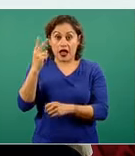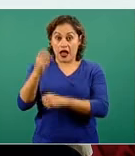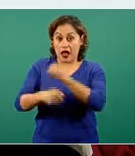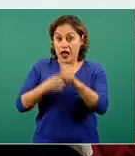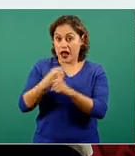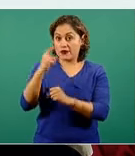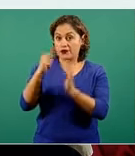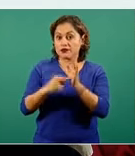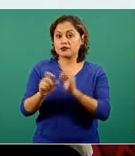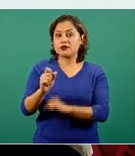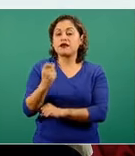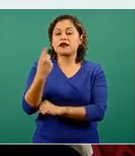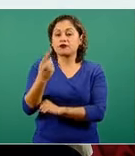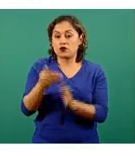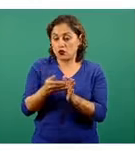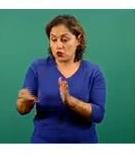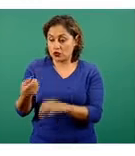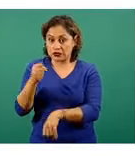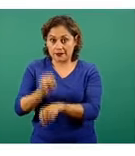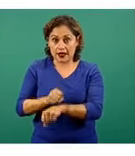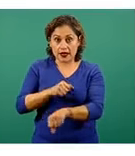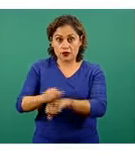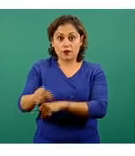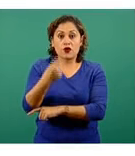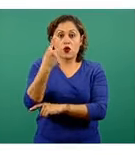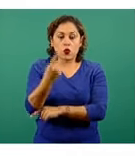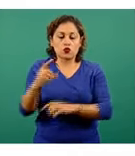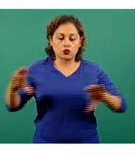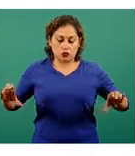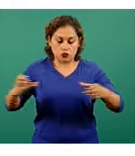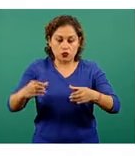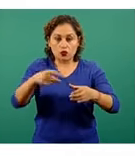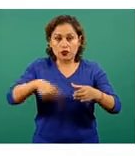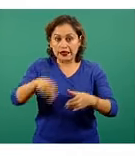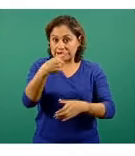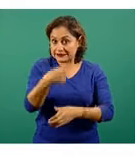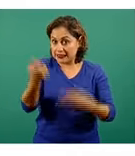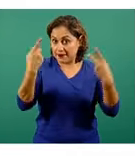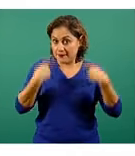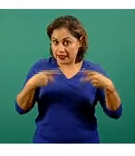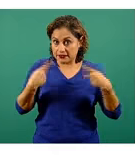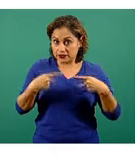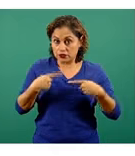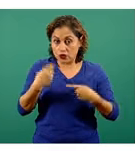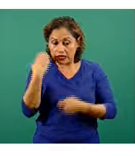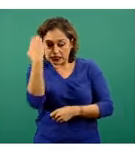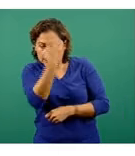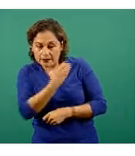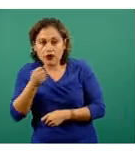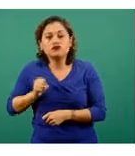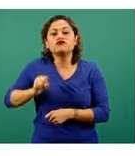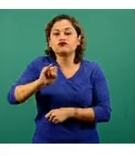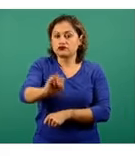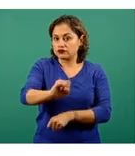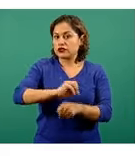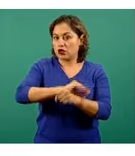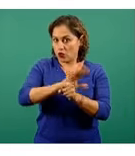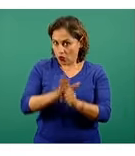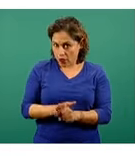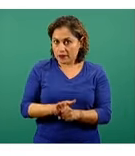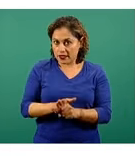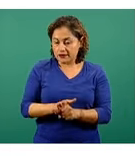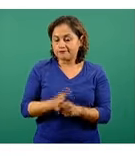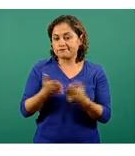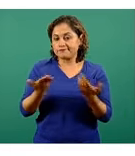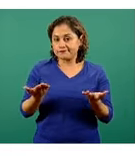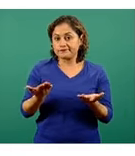2021, que de cada 100 personas que se clasifican como casos confirmados de COVID-19, lamentablemente 7